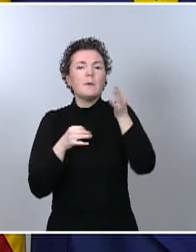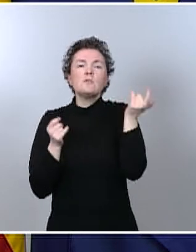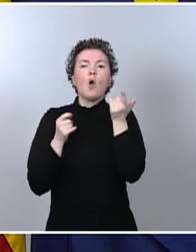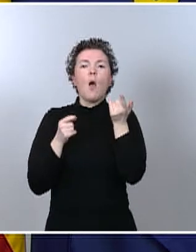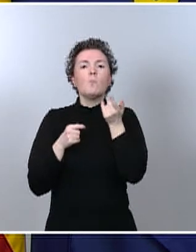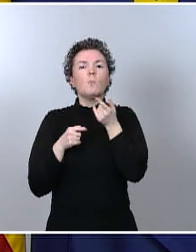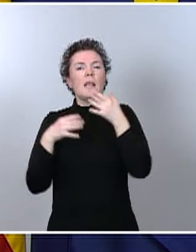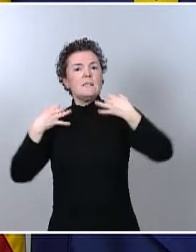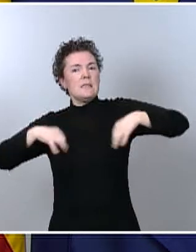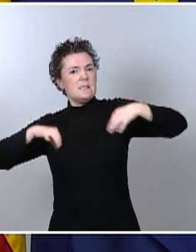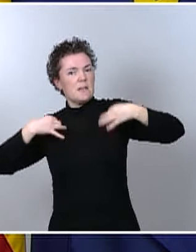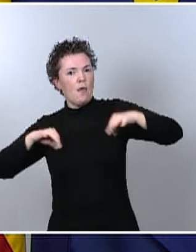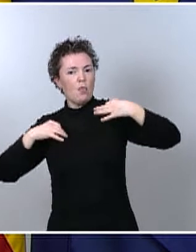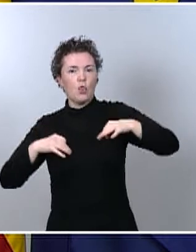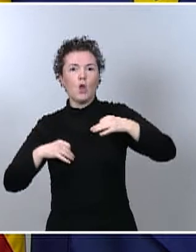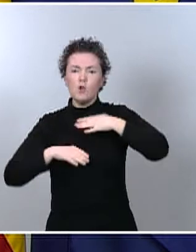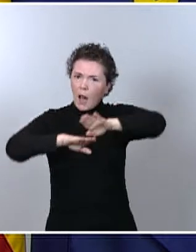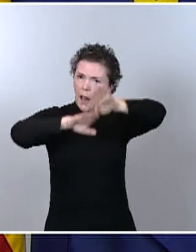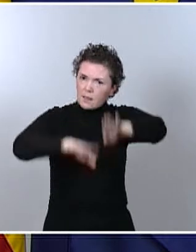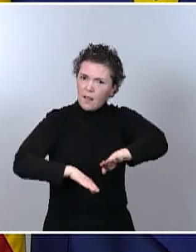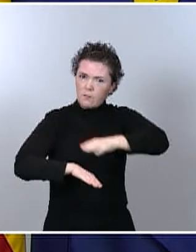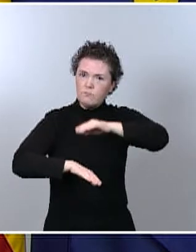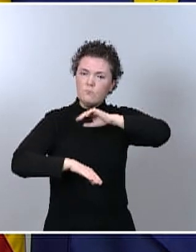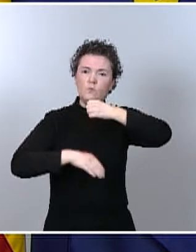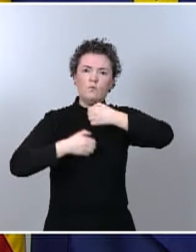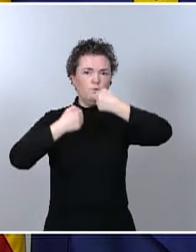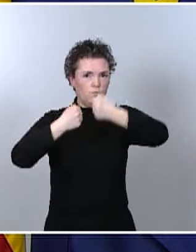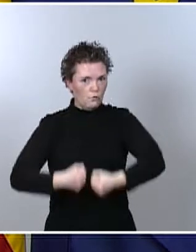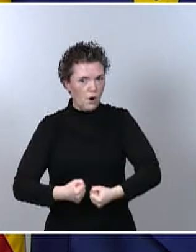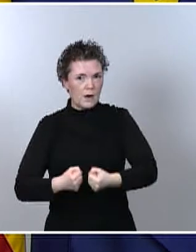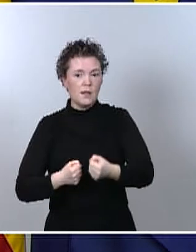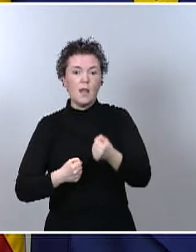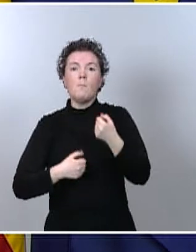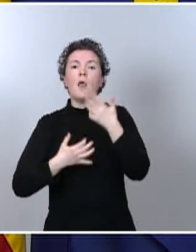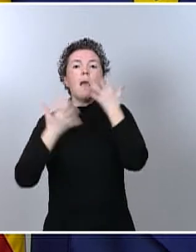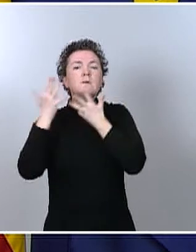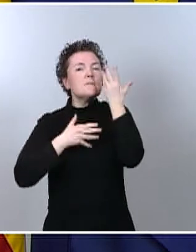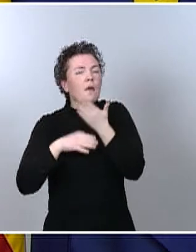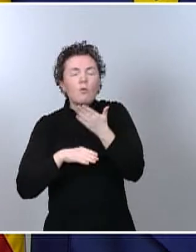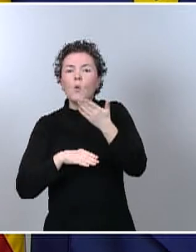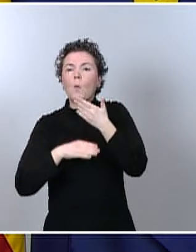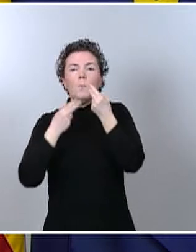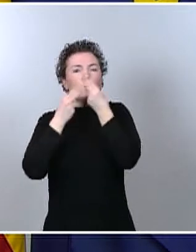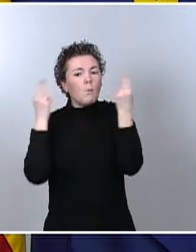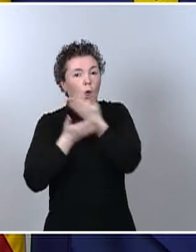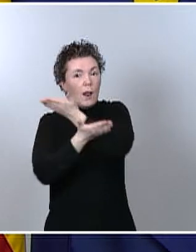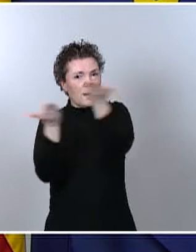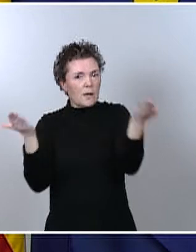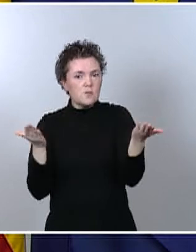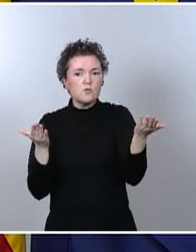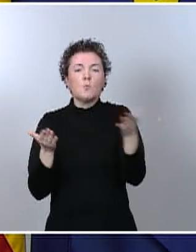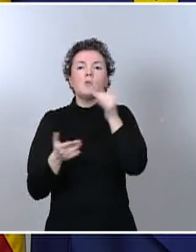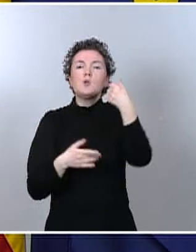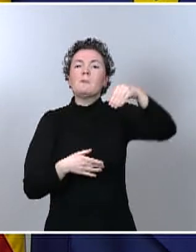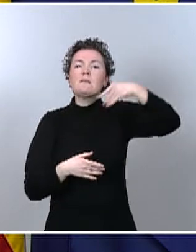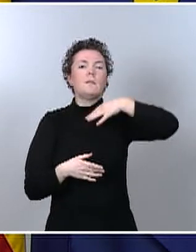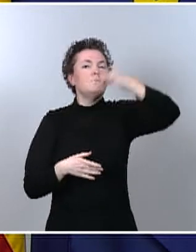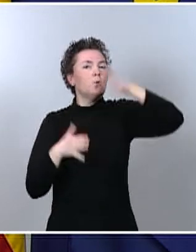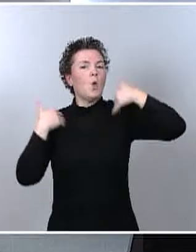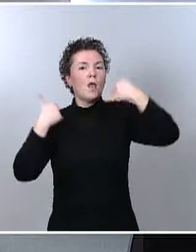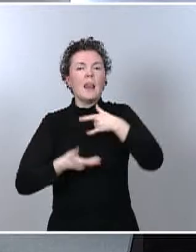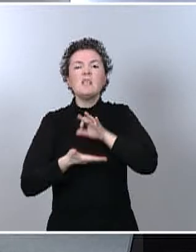servicio de mi país. Para mí es un honor formar parte de este Gobierno y estaré donde se crea que pueda ser más útil, con ilusión, con